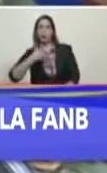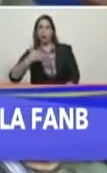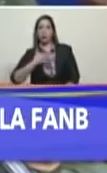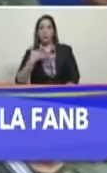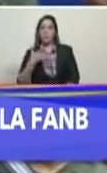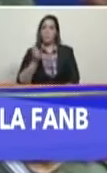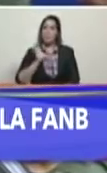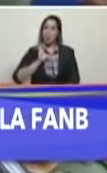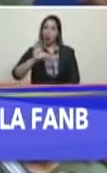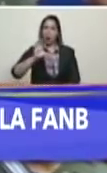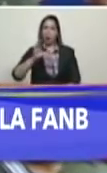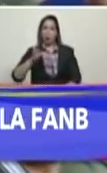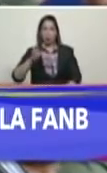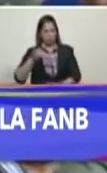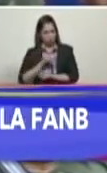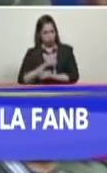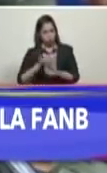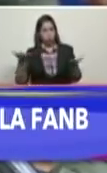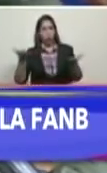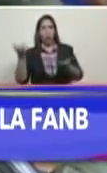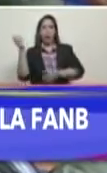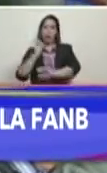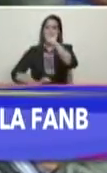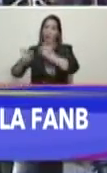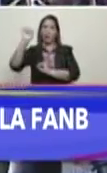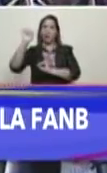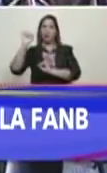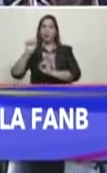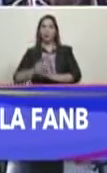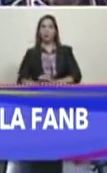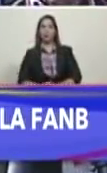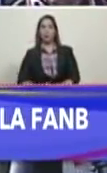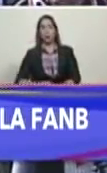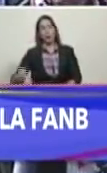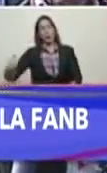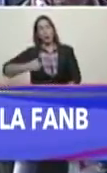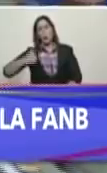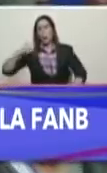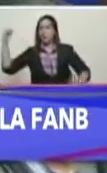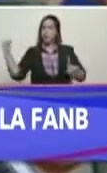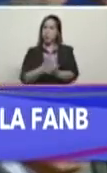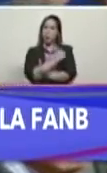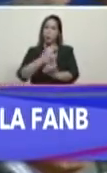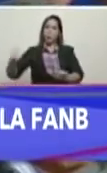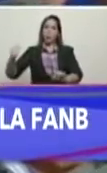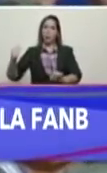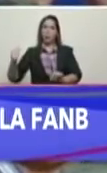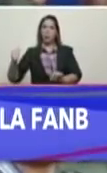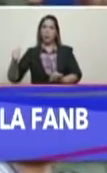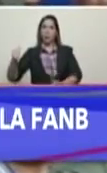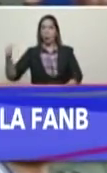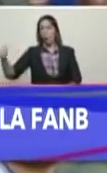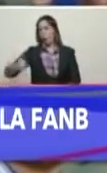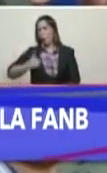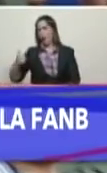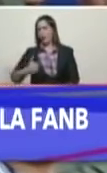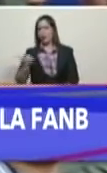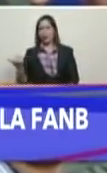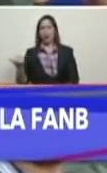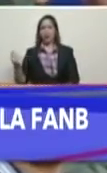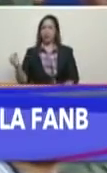dispuestos a defender de cualquier agresión, de cualquier